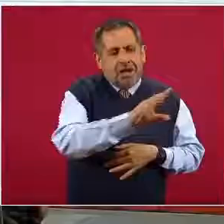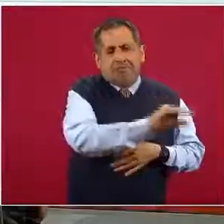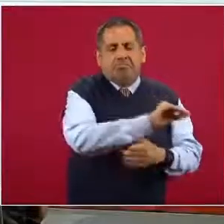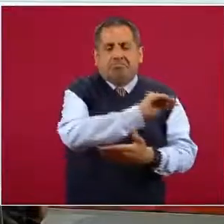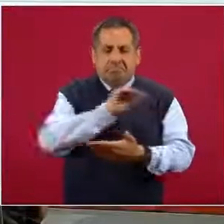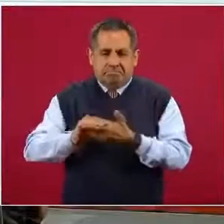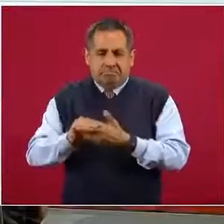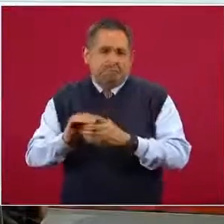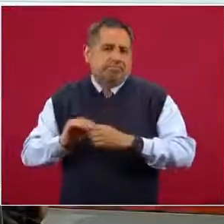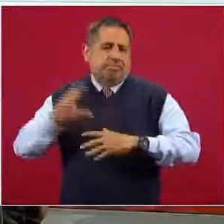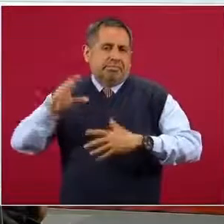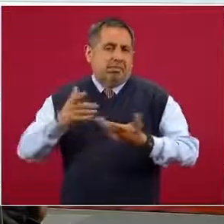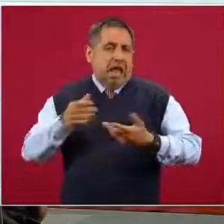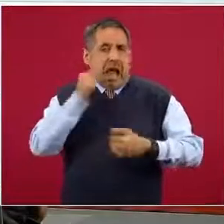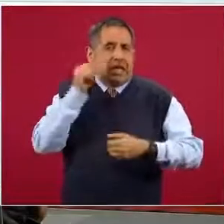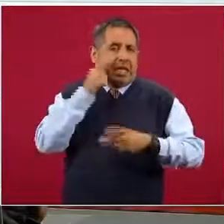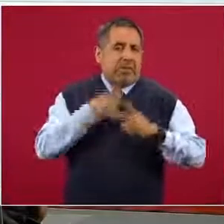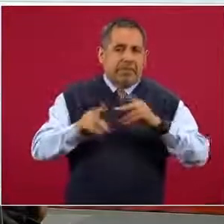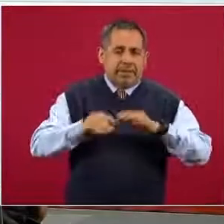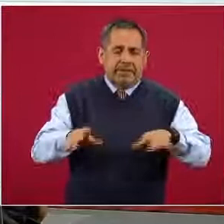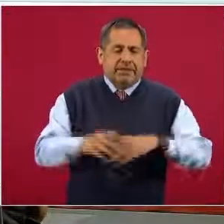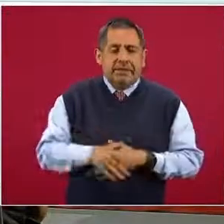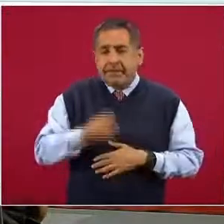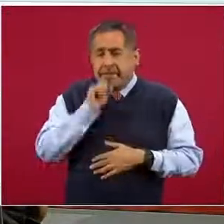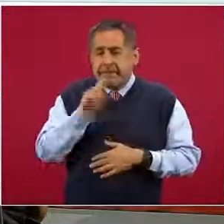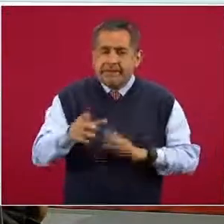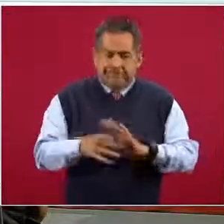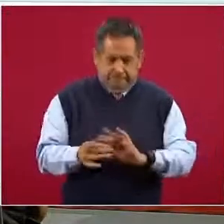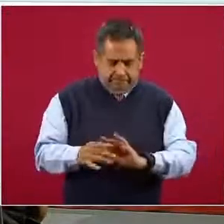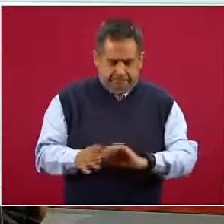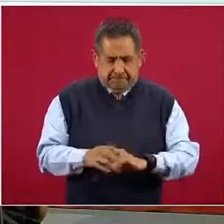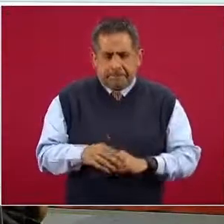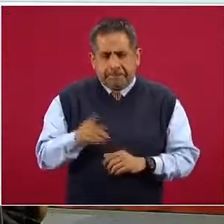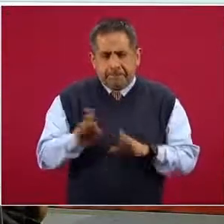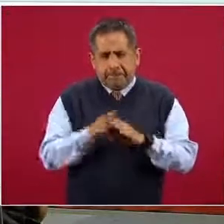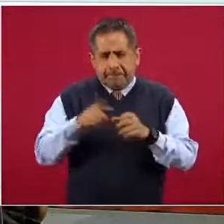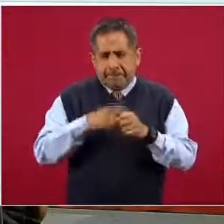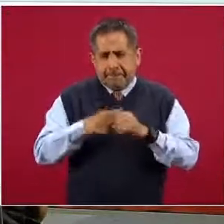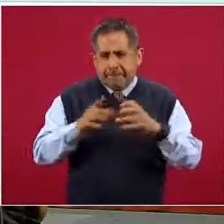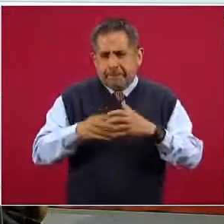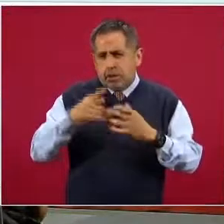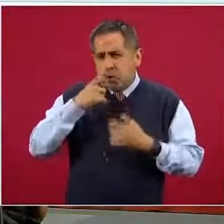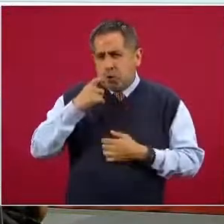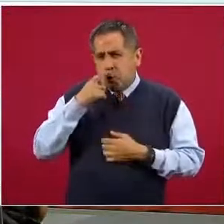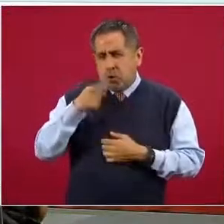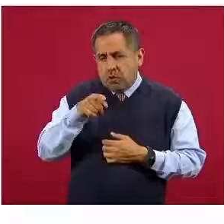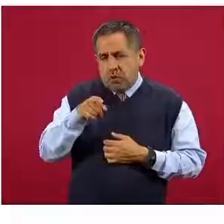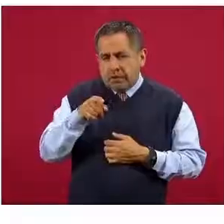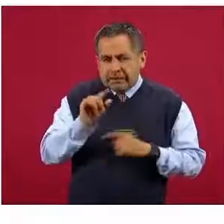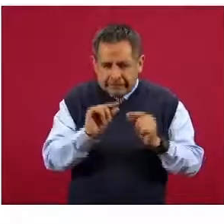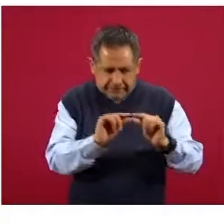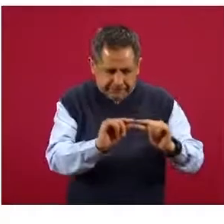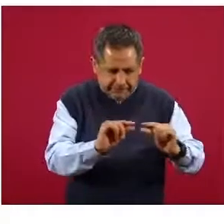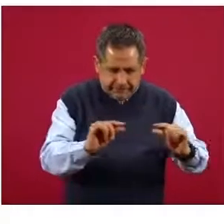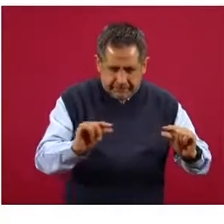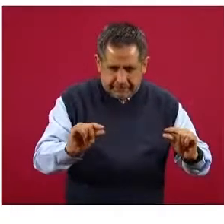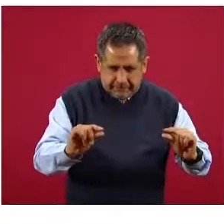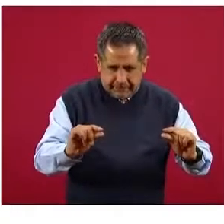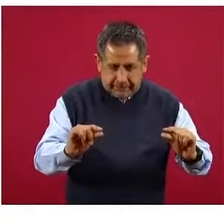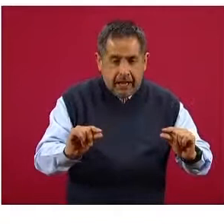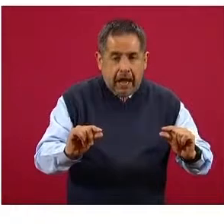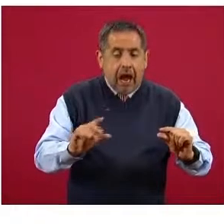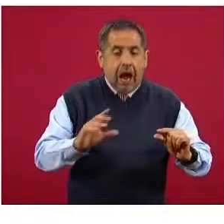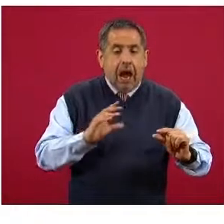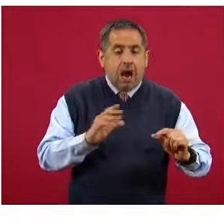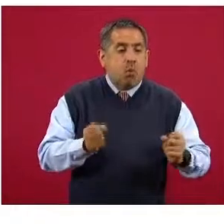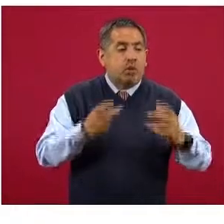ayer. Y aquí inclusive estamos también representando en el color rojo hasta la parte inferior